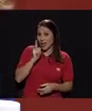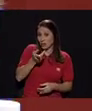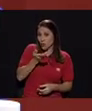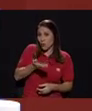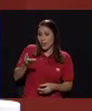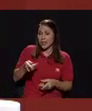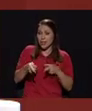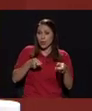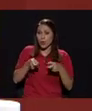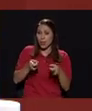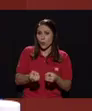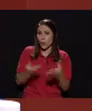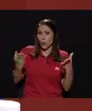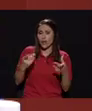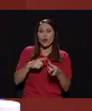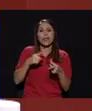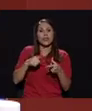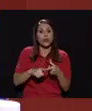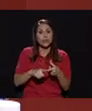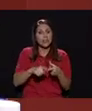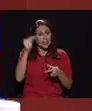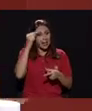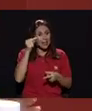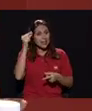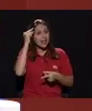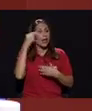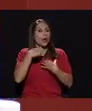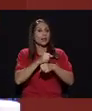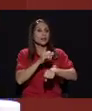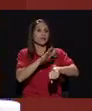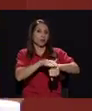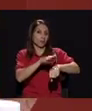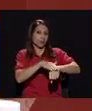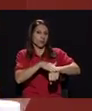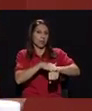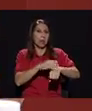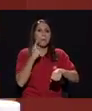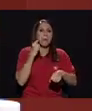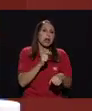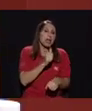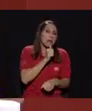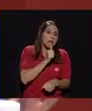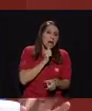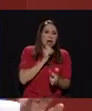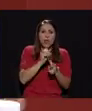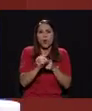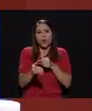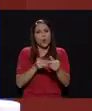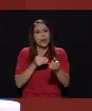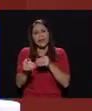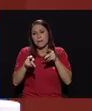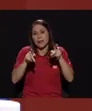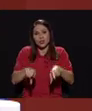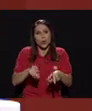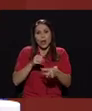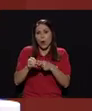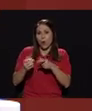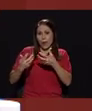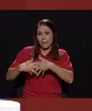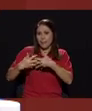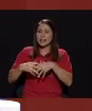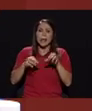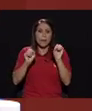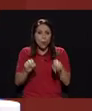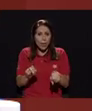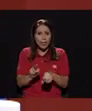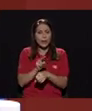Estado emite una concesión, o sea, un permiso para que un privado o cualquier persona o una empresa haga uso